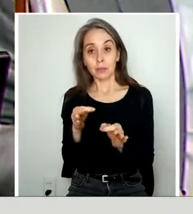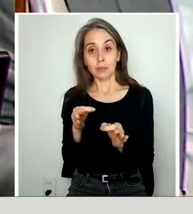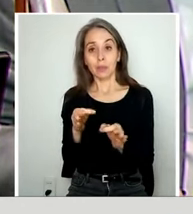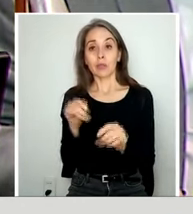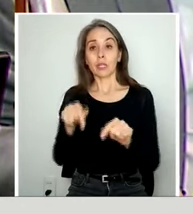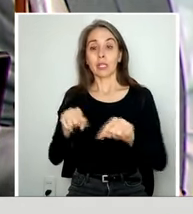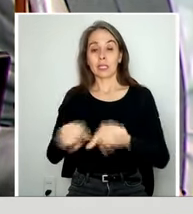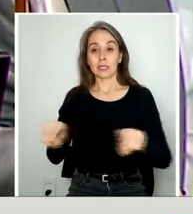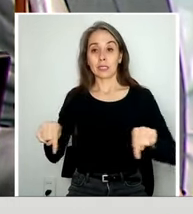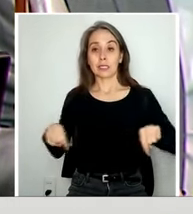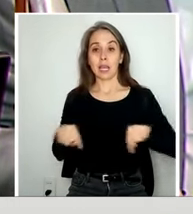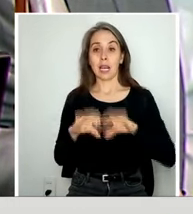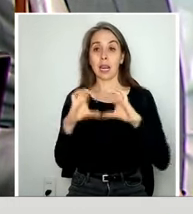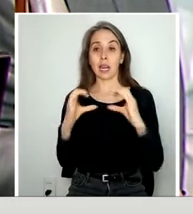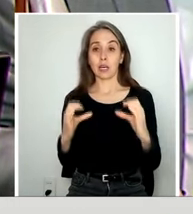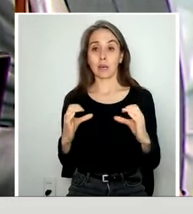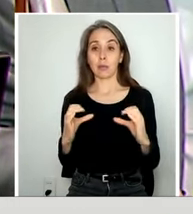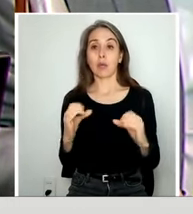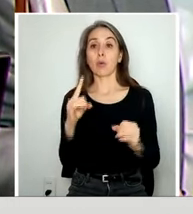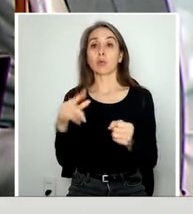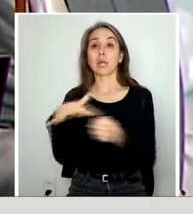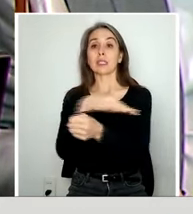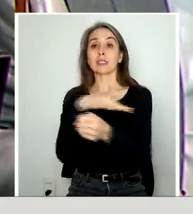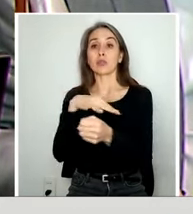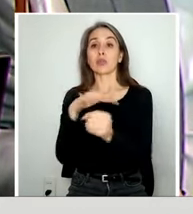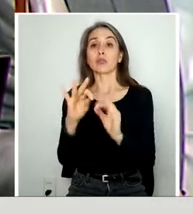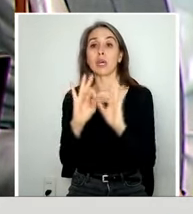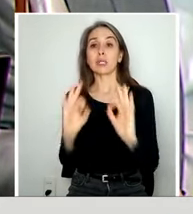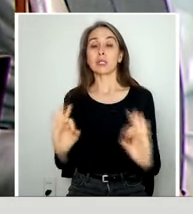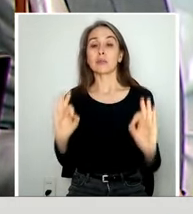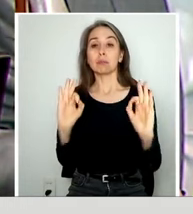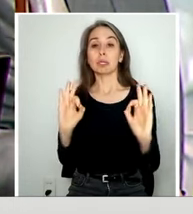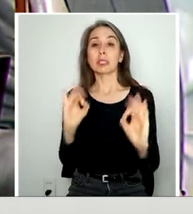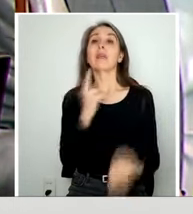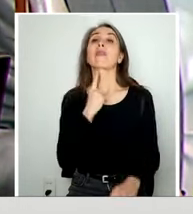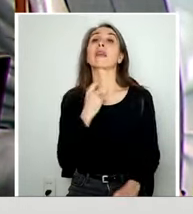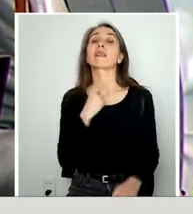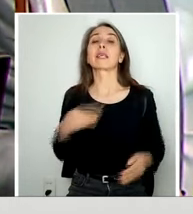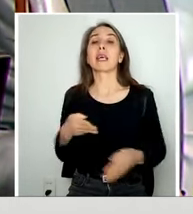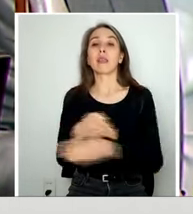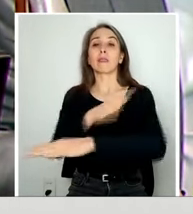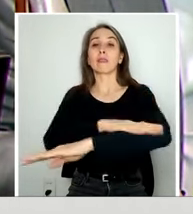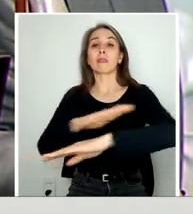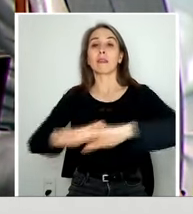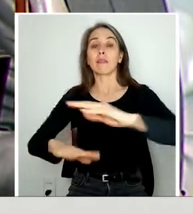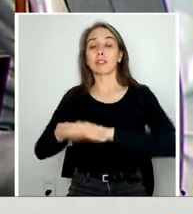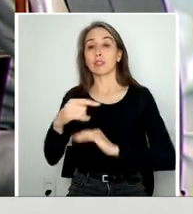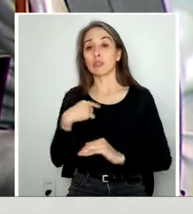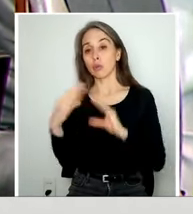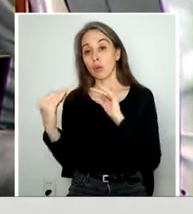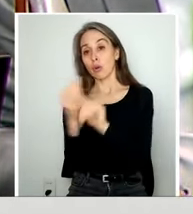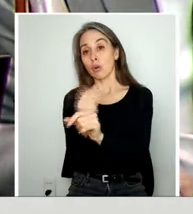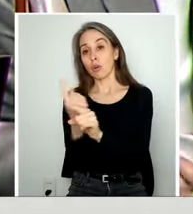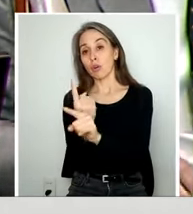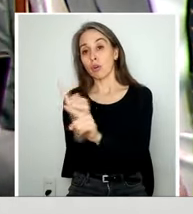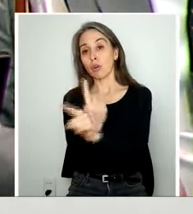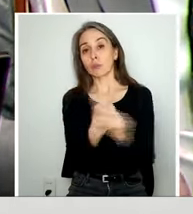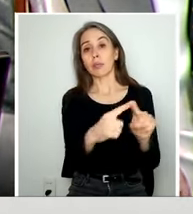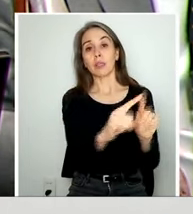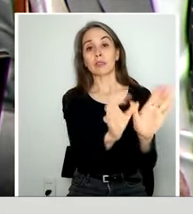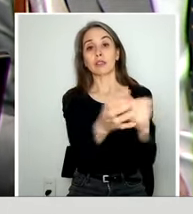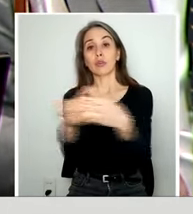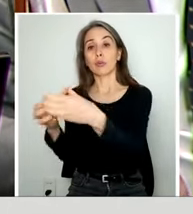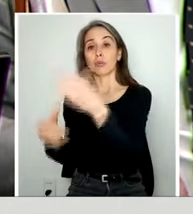Me hay una situación bien particular que yo creo que es de interés transversal acá por eso lo comenté con con las distintas bancadas